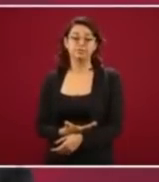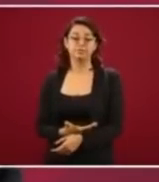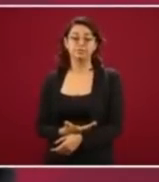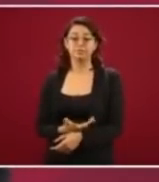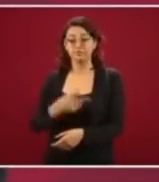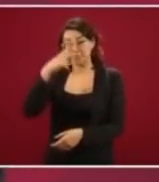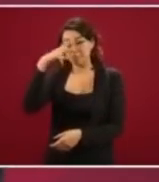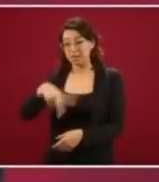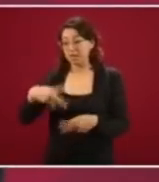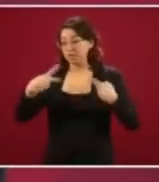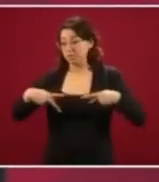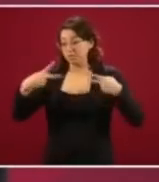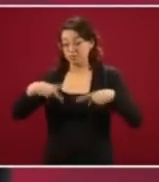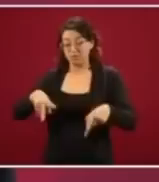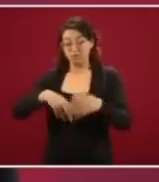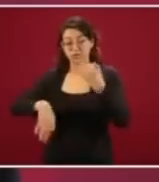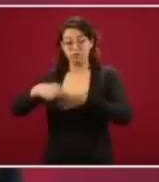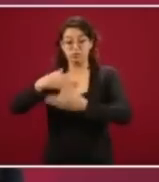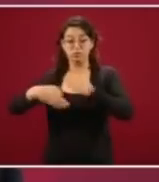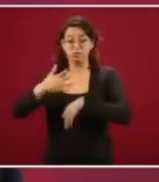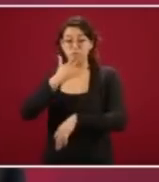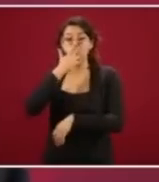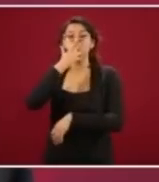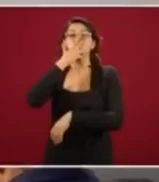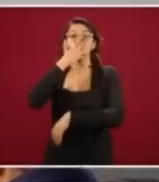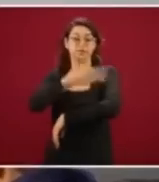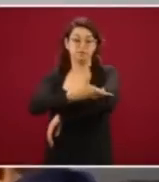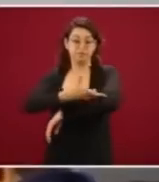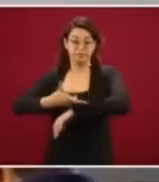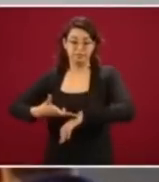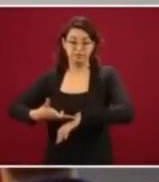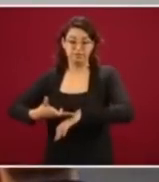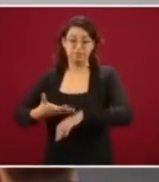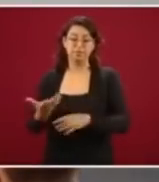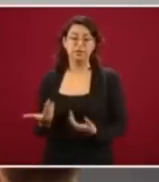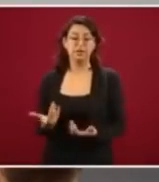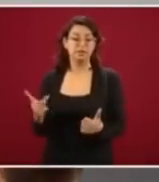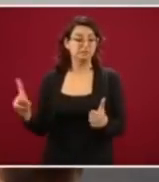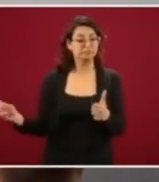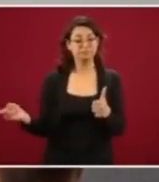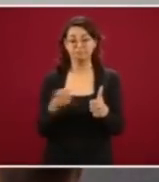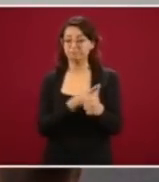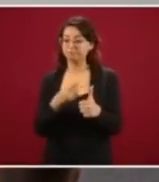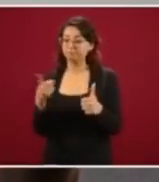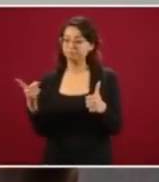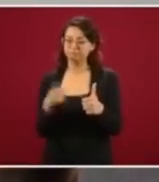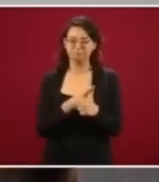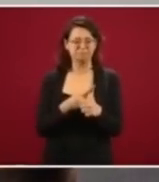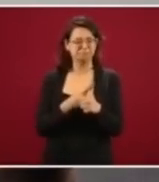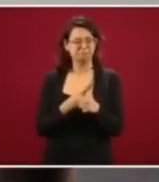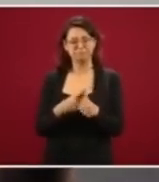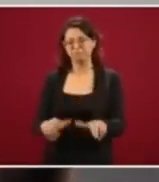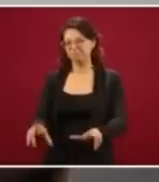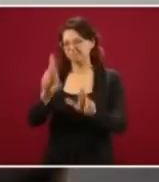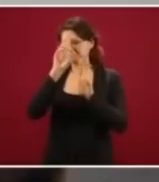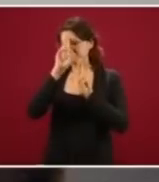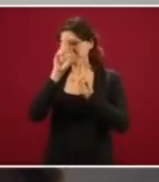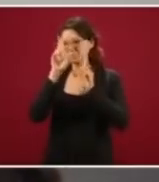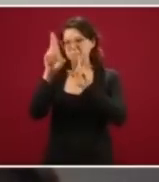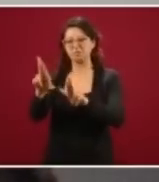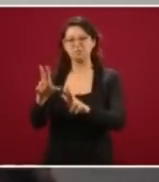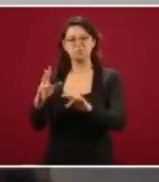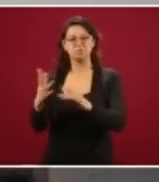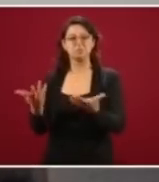que tiene para todos nosotros la familia. Es la principal institución